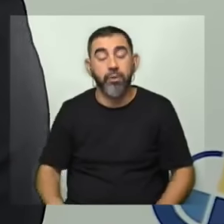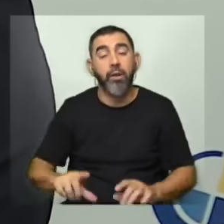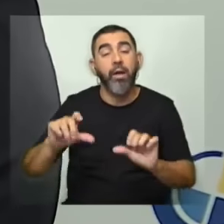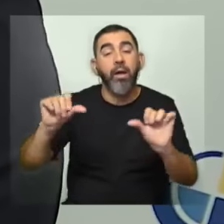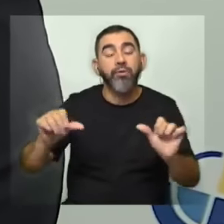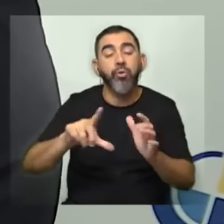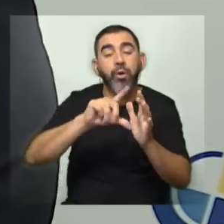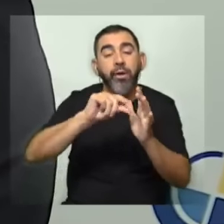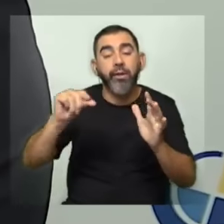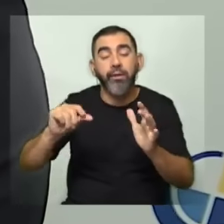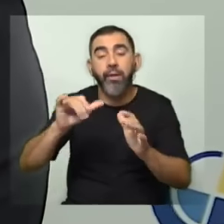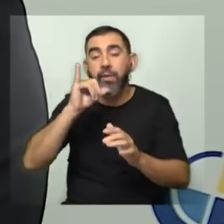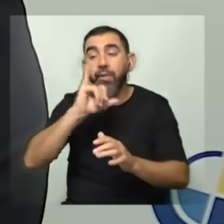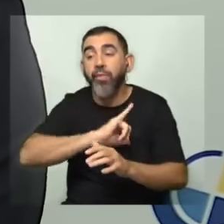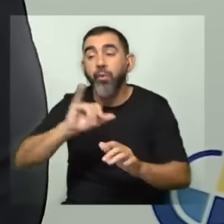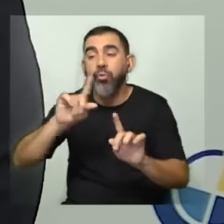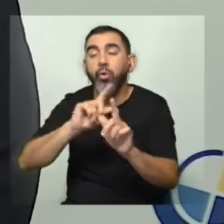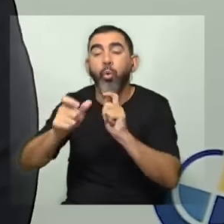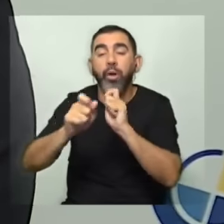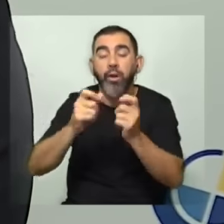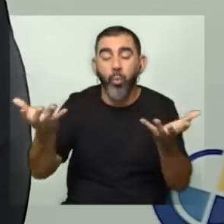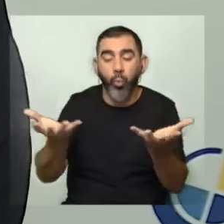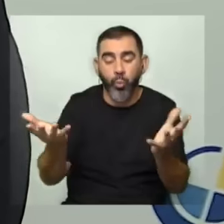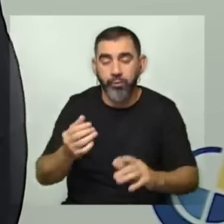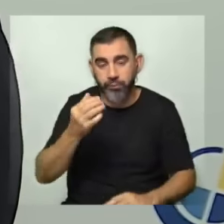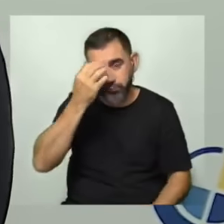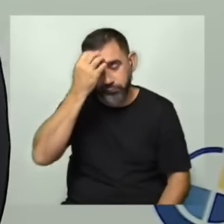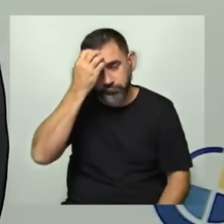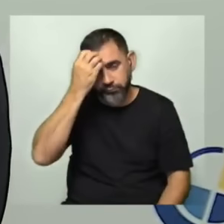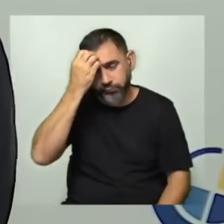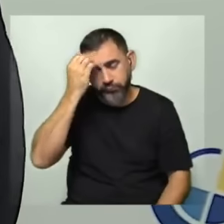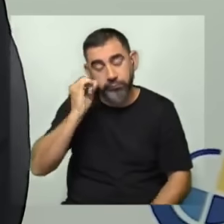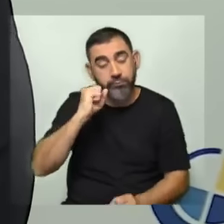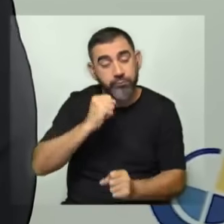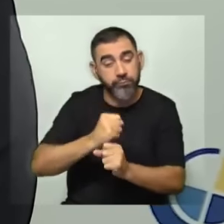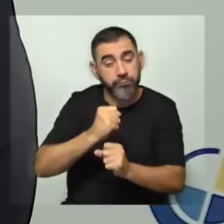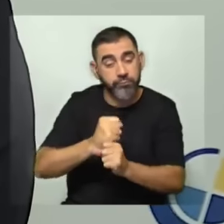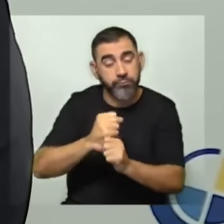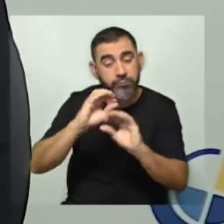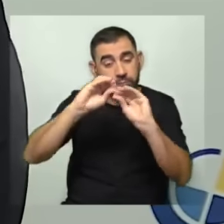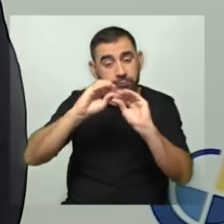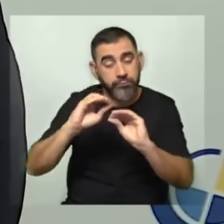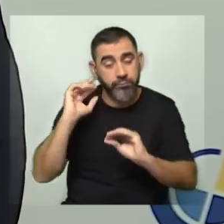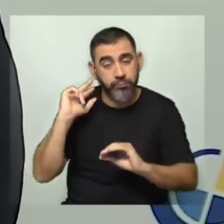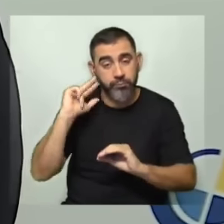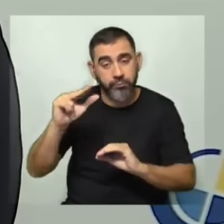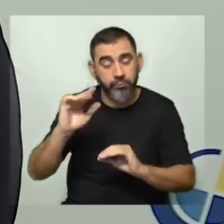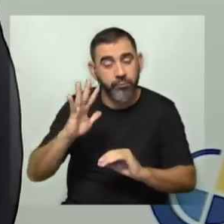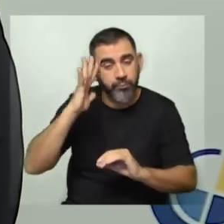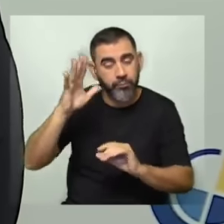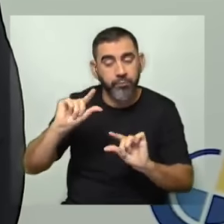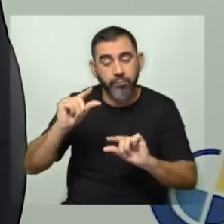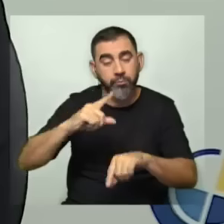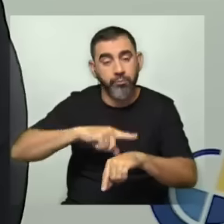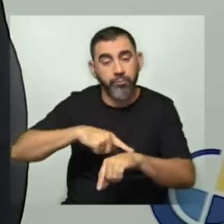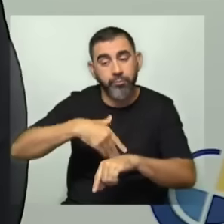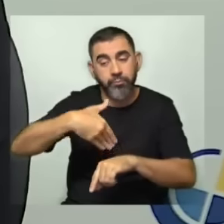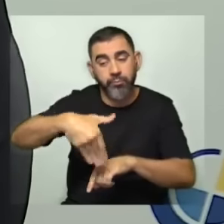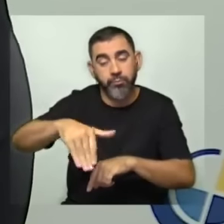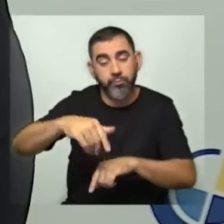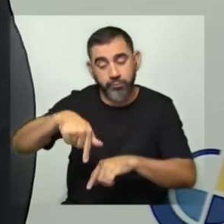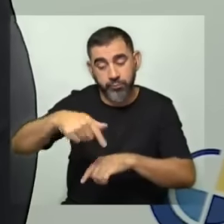en encuestas como es lo que está eh en este momento arriba la mesa No si bien se está trabajando la presupuestación se puede proyectar para corto o mediano plazo pensando